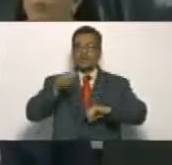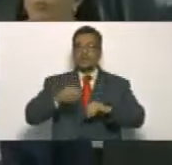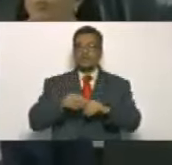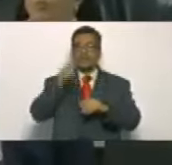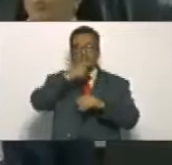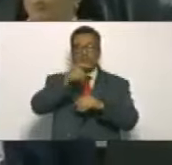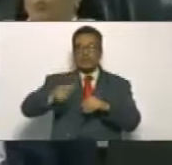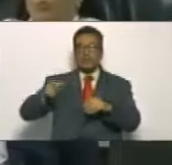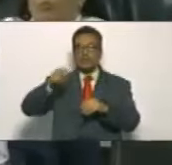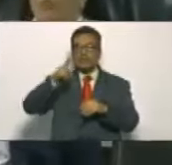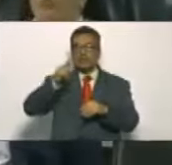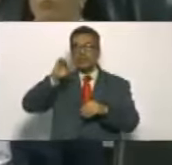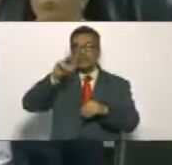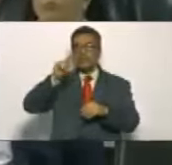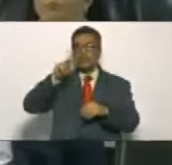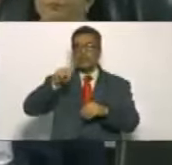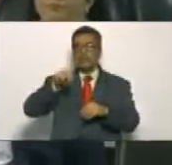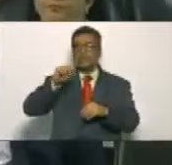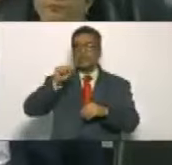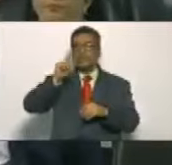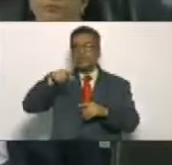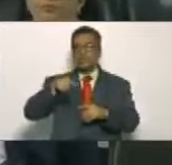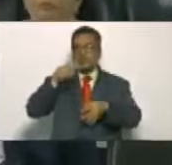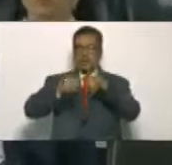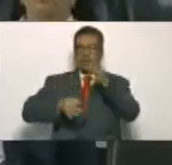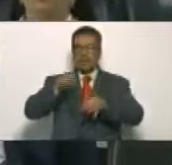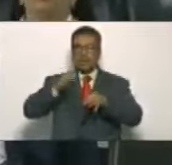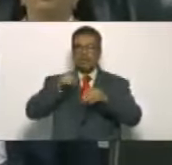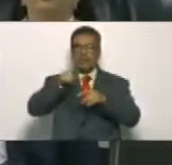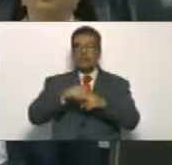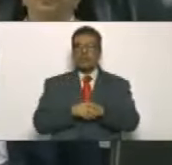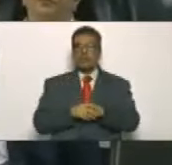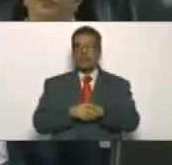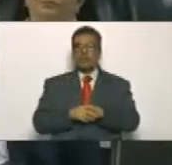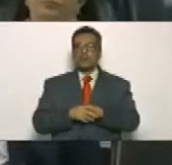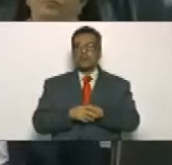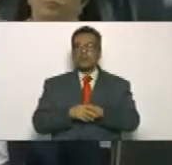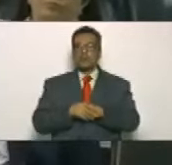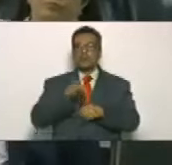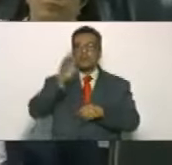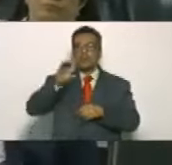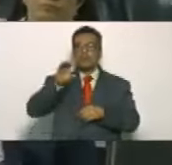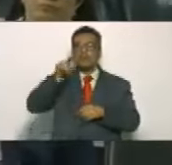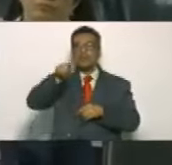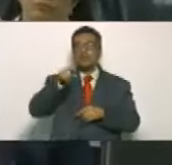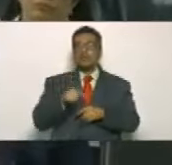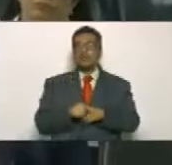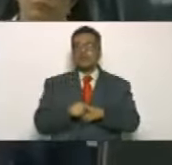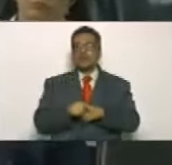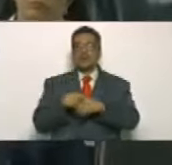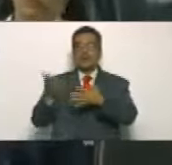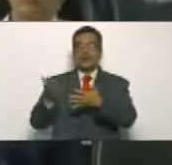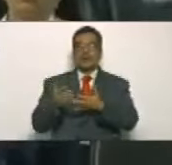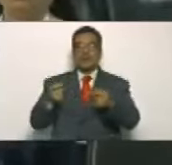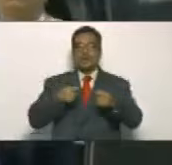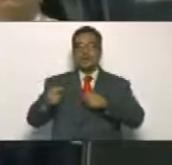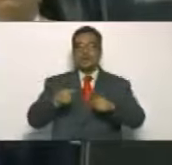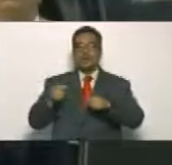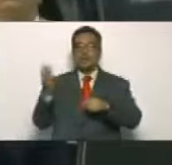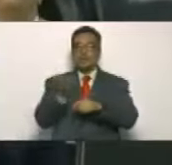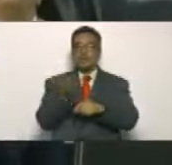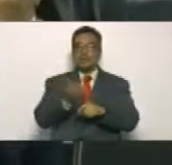el pueblo palestino, sino también la paz justa para la región, porque allí están recibiendo acciones